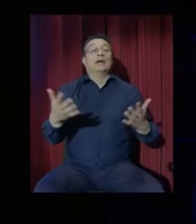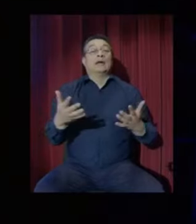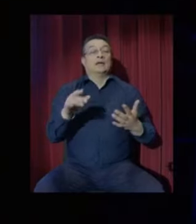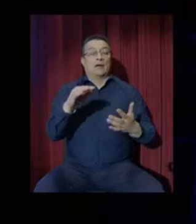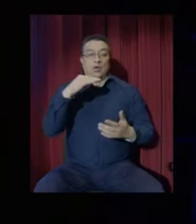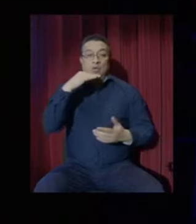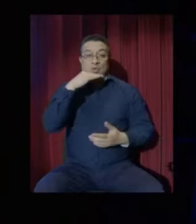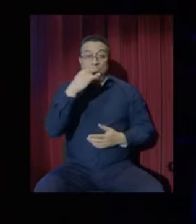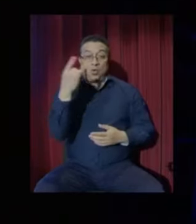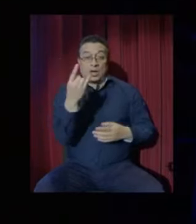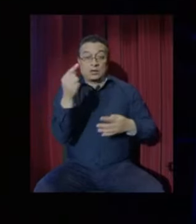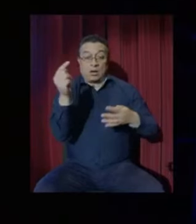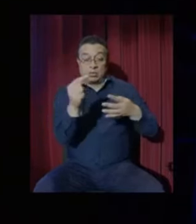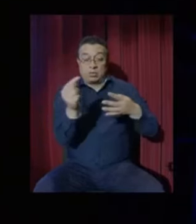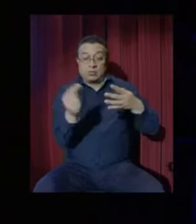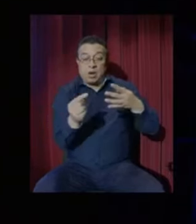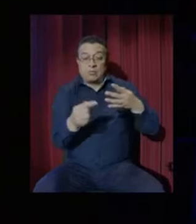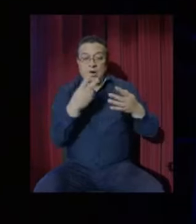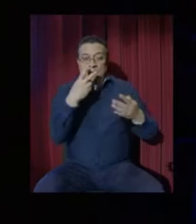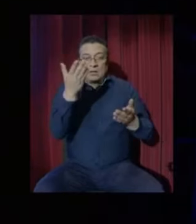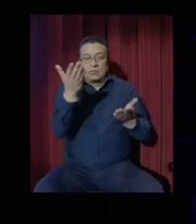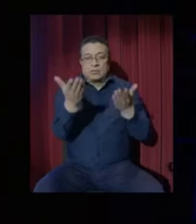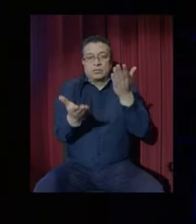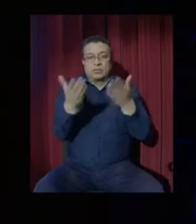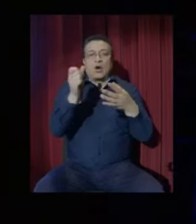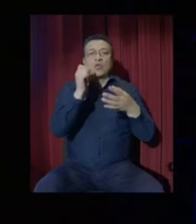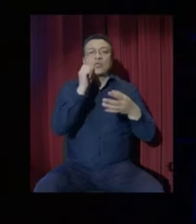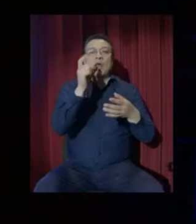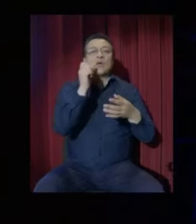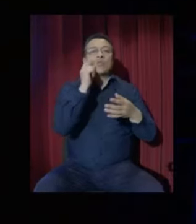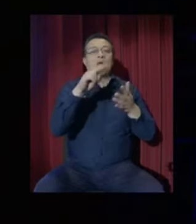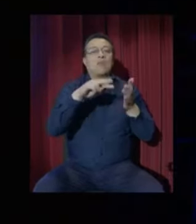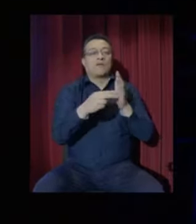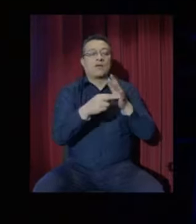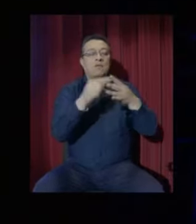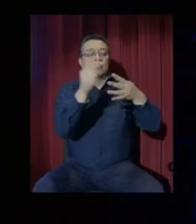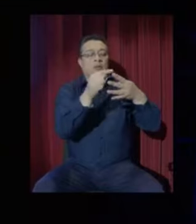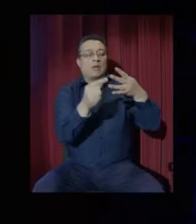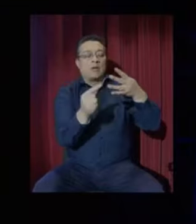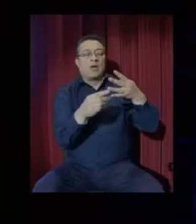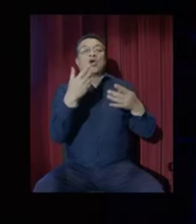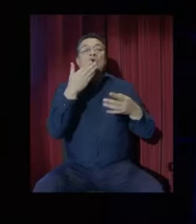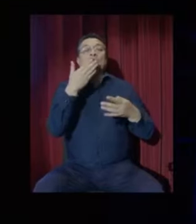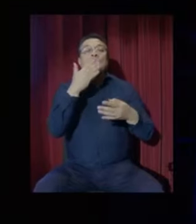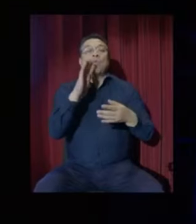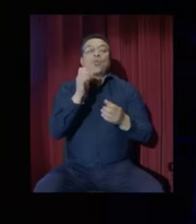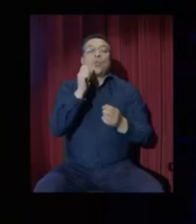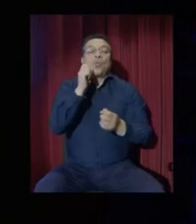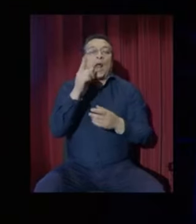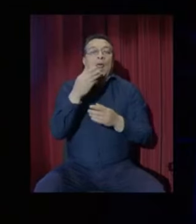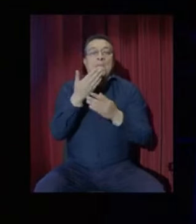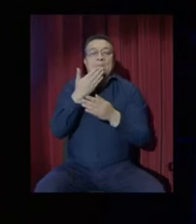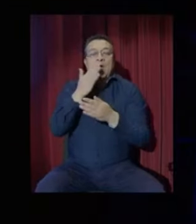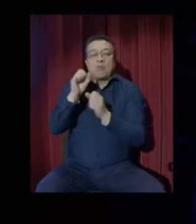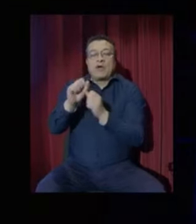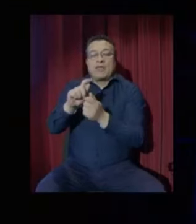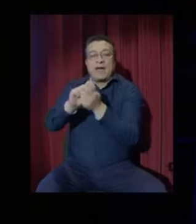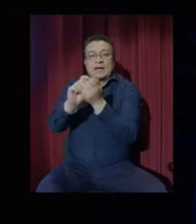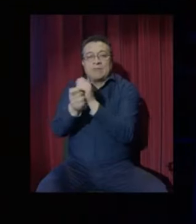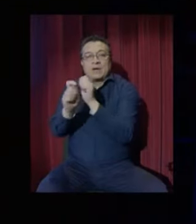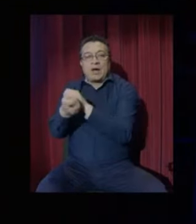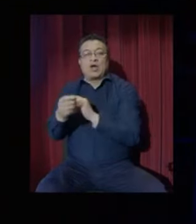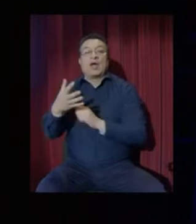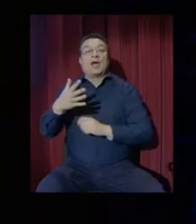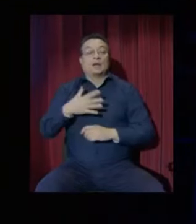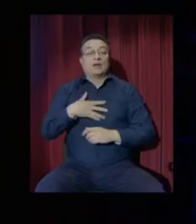emergencia evaluemos Cuáles son las dificultades que hemos tenido y cuáles son las oportunidades y una de ellas es adquirir